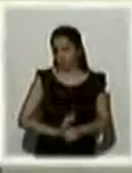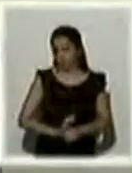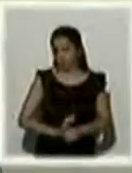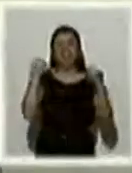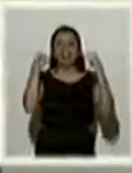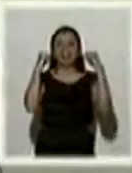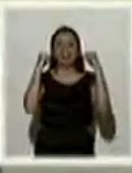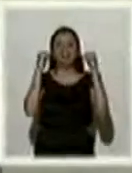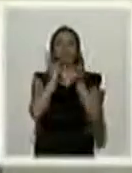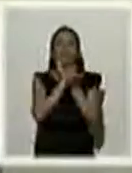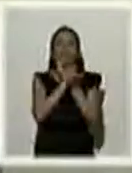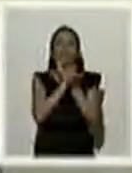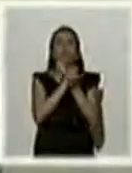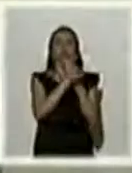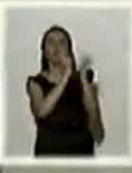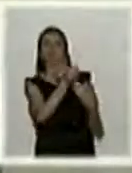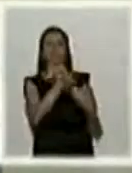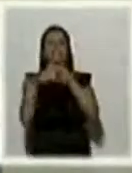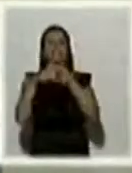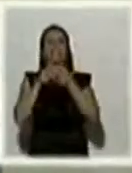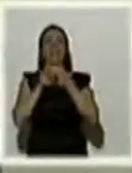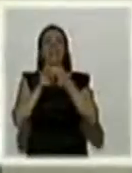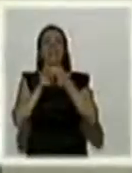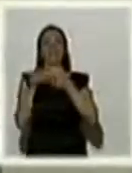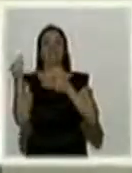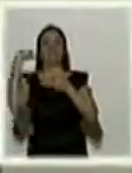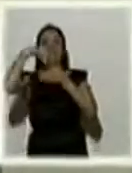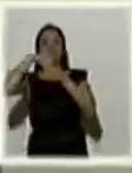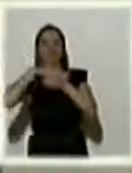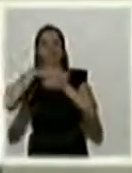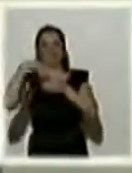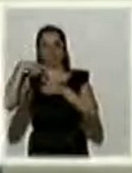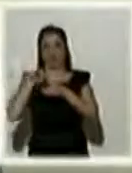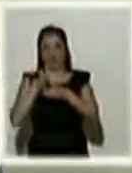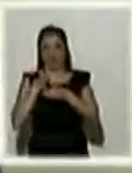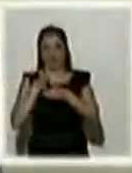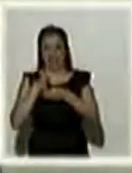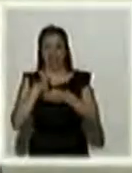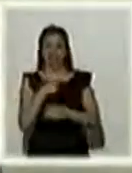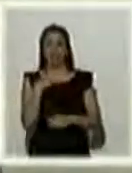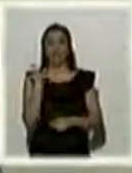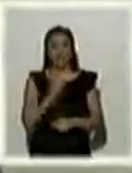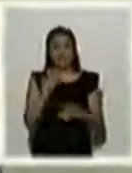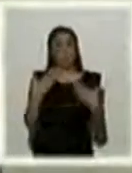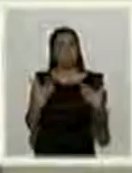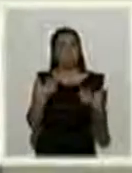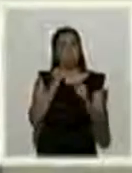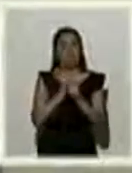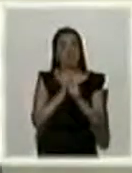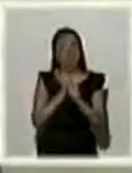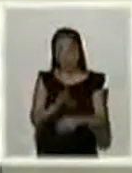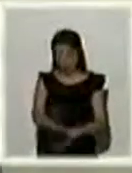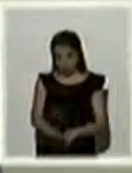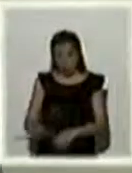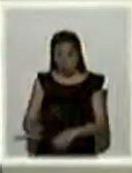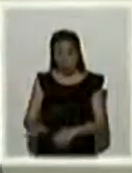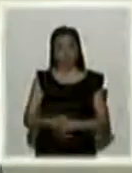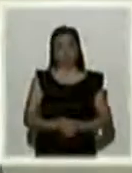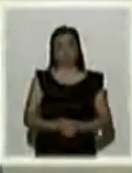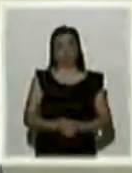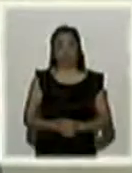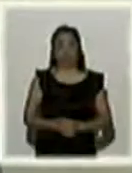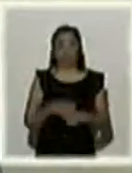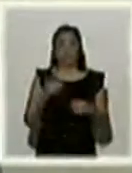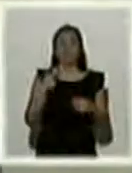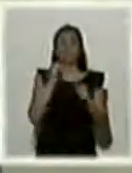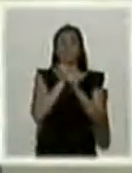una herramienta social en la cual podemos trabajar con los chicos, trabajar para sacarlo de la